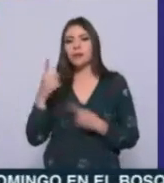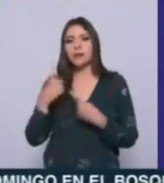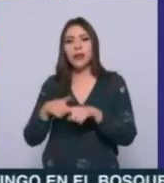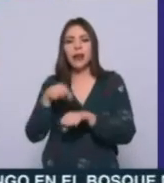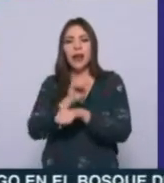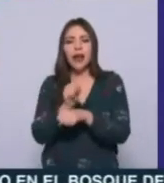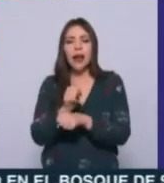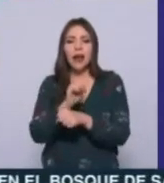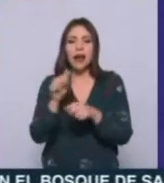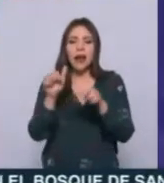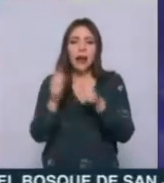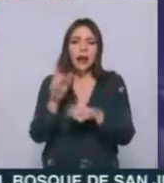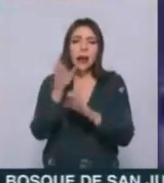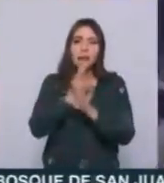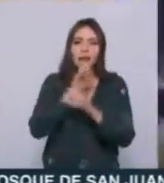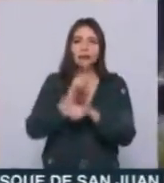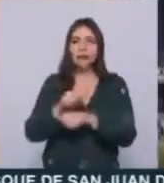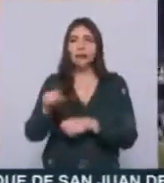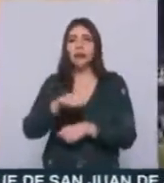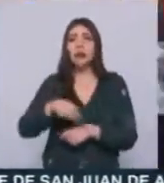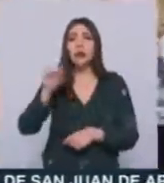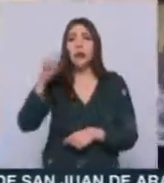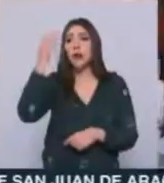cosas por ver y muy poco tiempo.